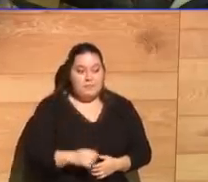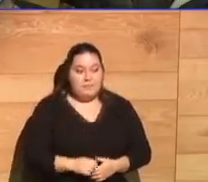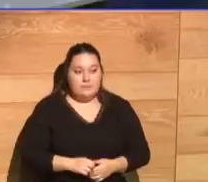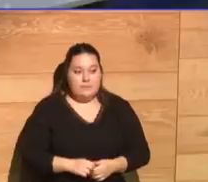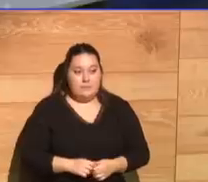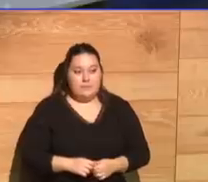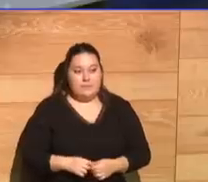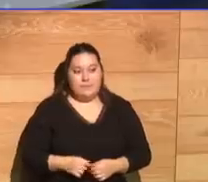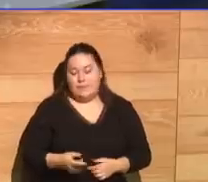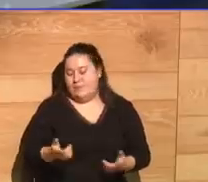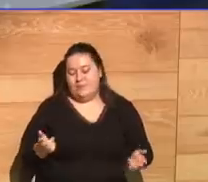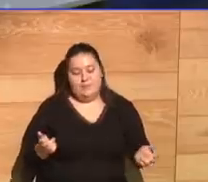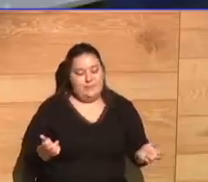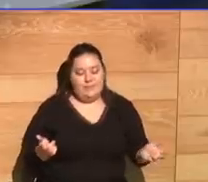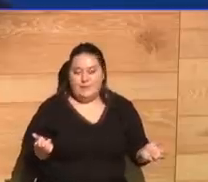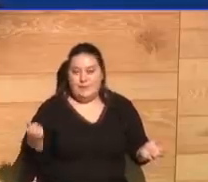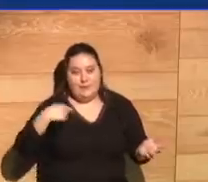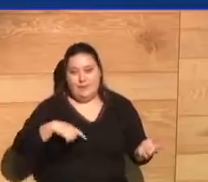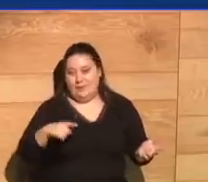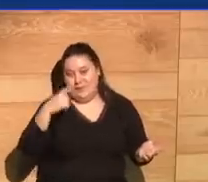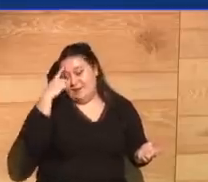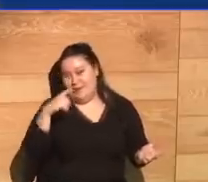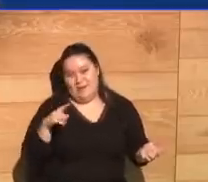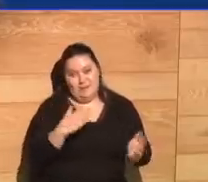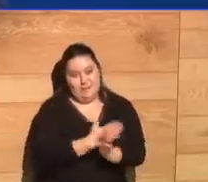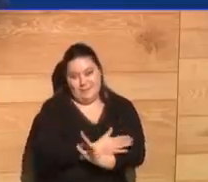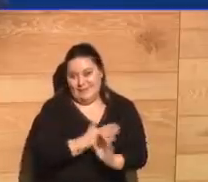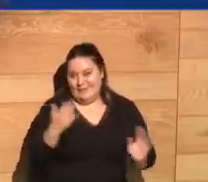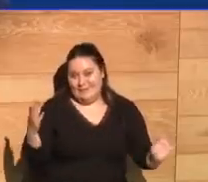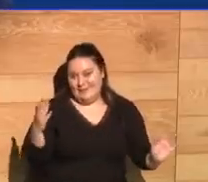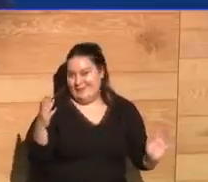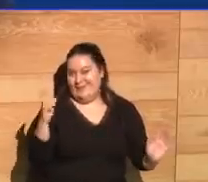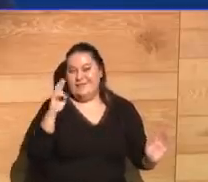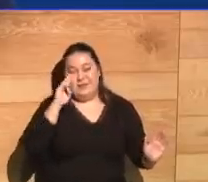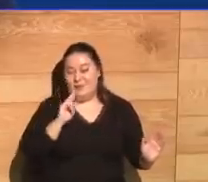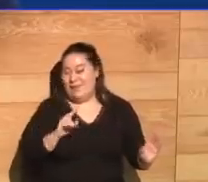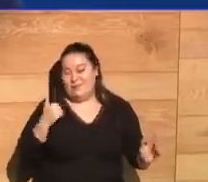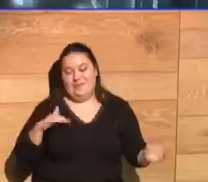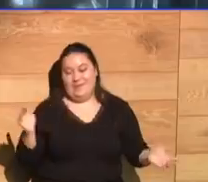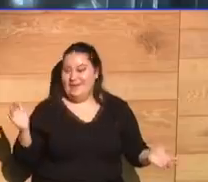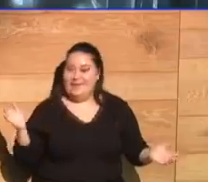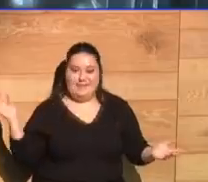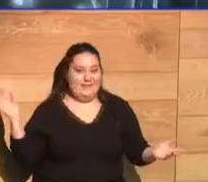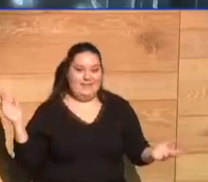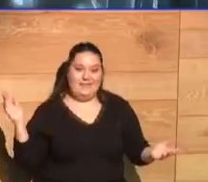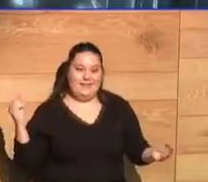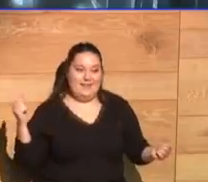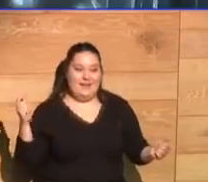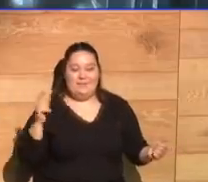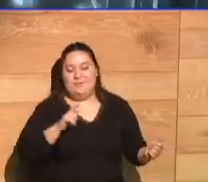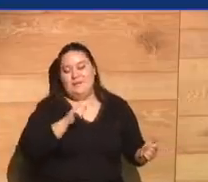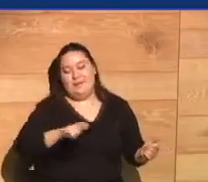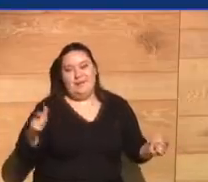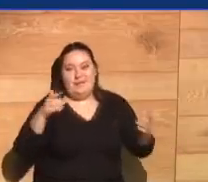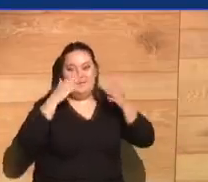tío. Es que lo estábamos viendo es todos venir y venir y venir. Claro. Y sacas venir. El tema, y saca el había tema. Había gente echándose las manos